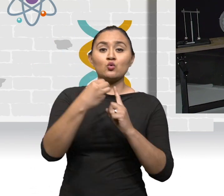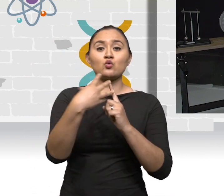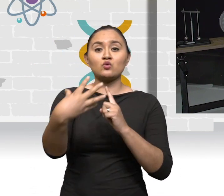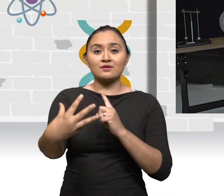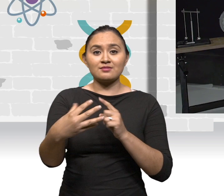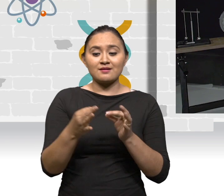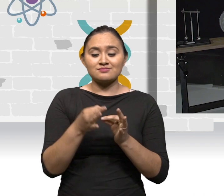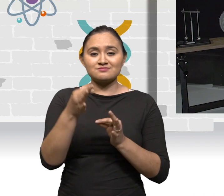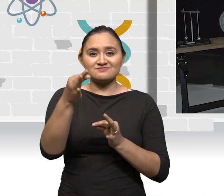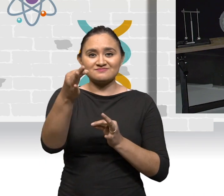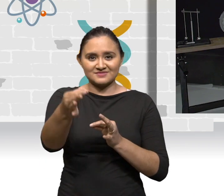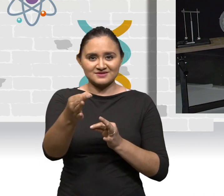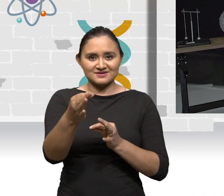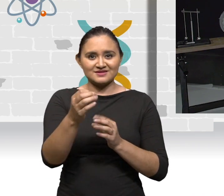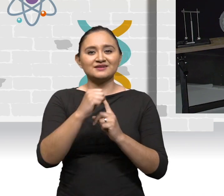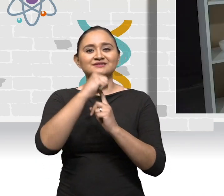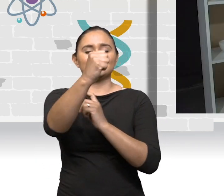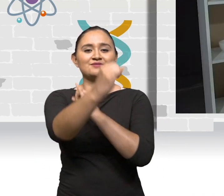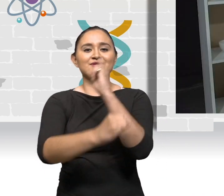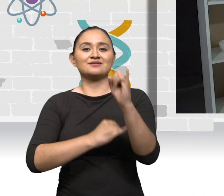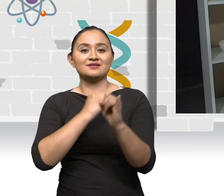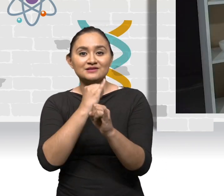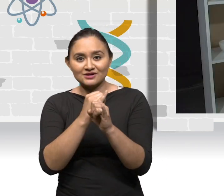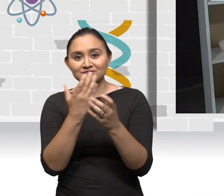sistema internacional será el metro.